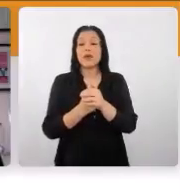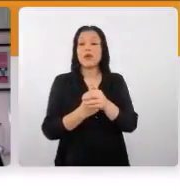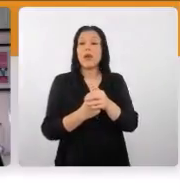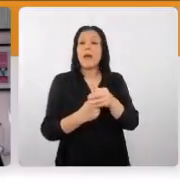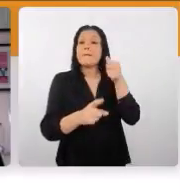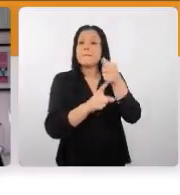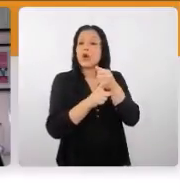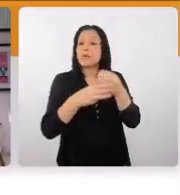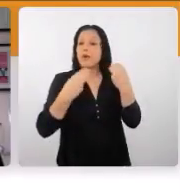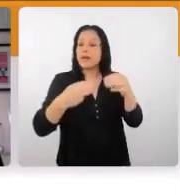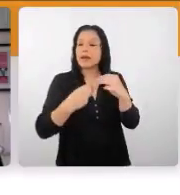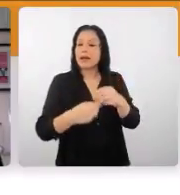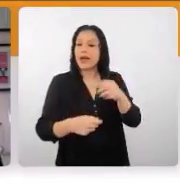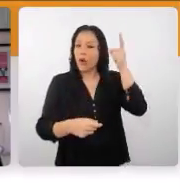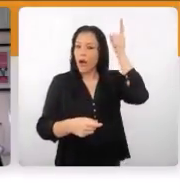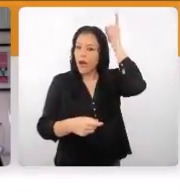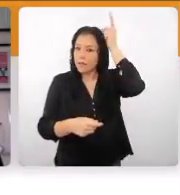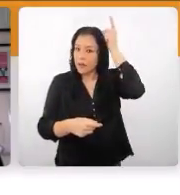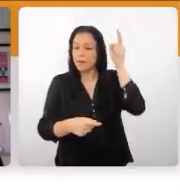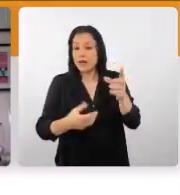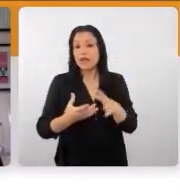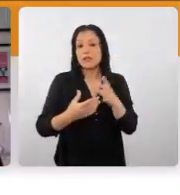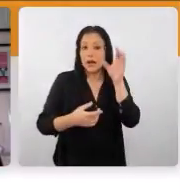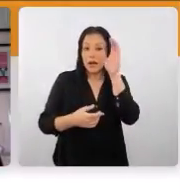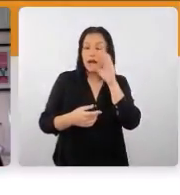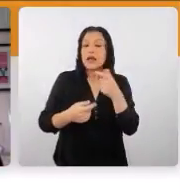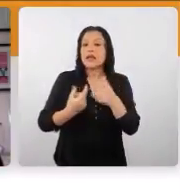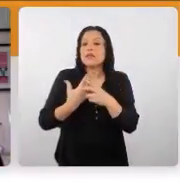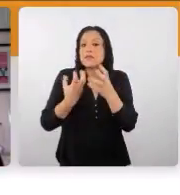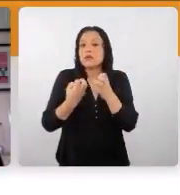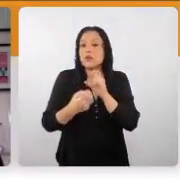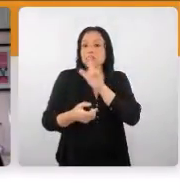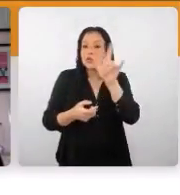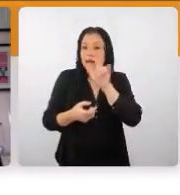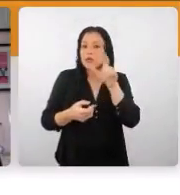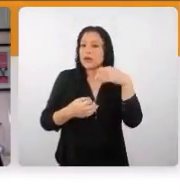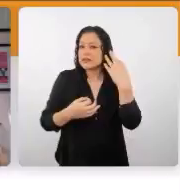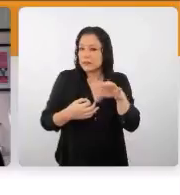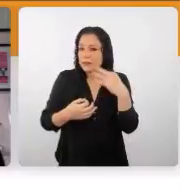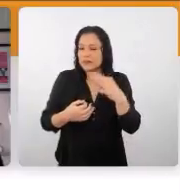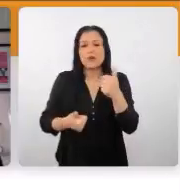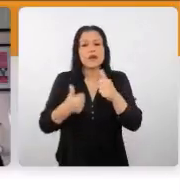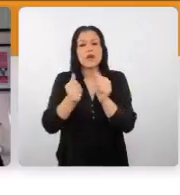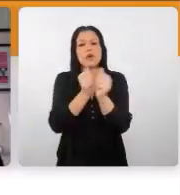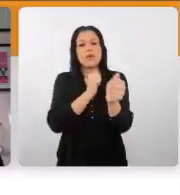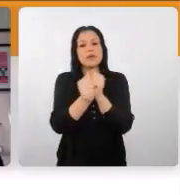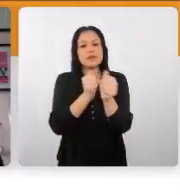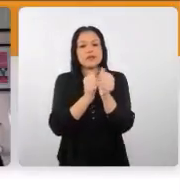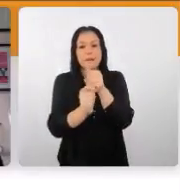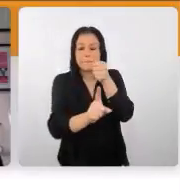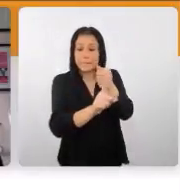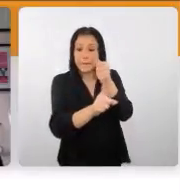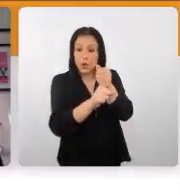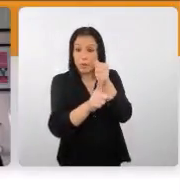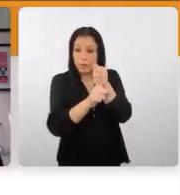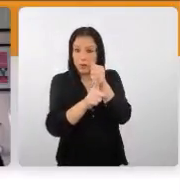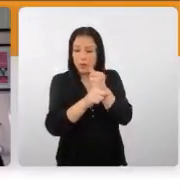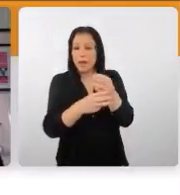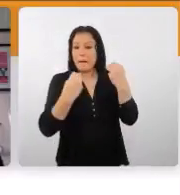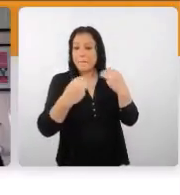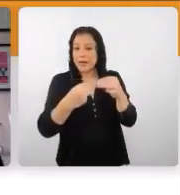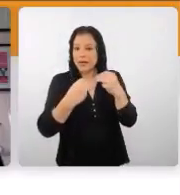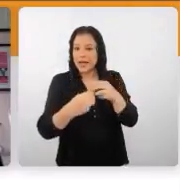porque sabemos que ellos van a comenzar a viajar progresivamente. Entonces, nuestro principal competidor va a ser su mercado,